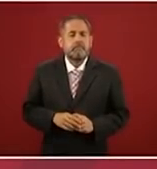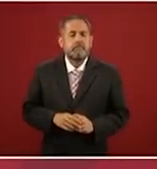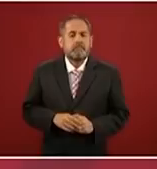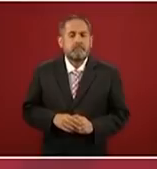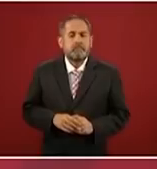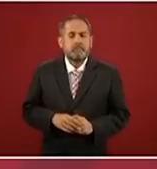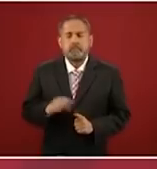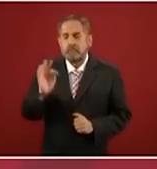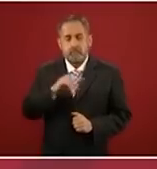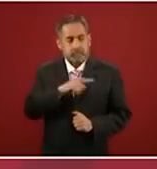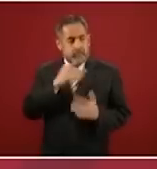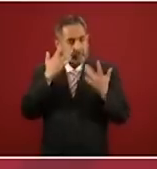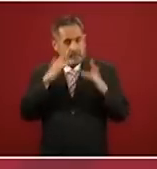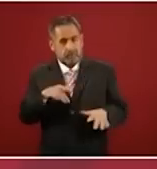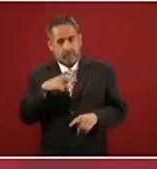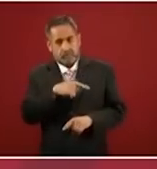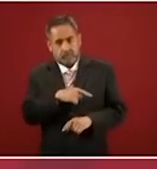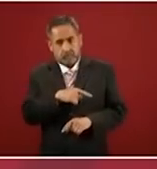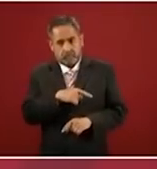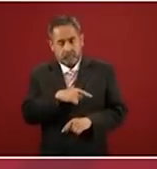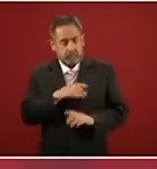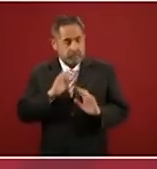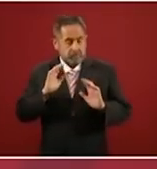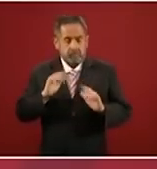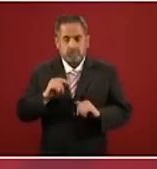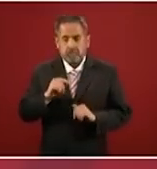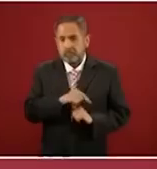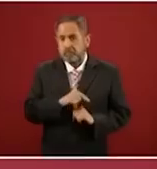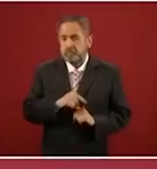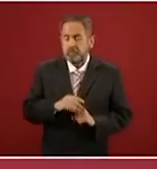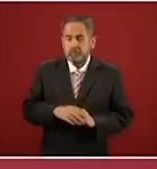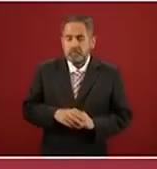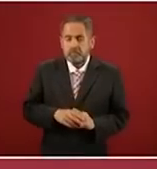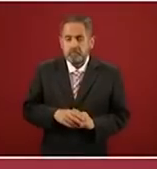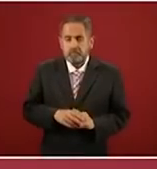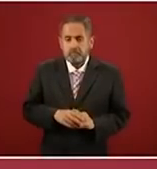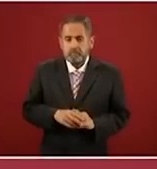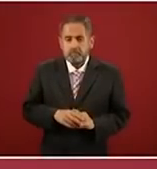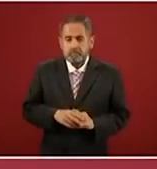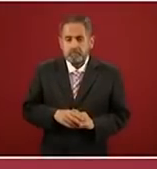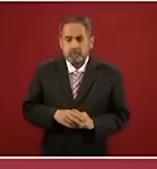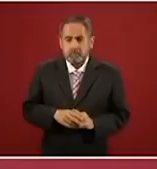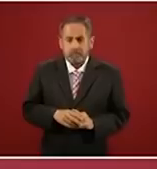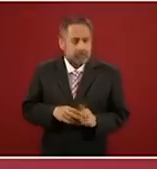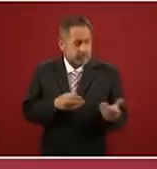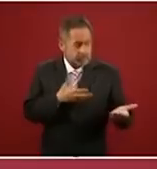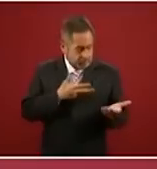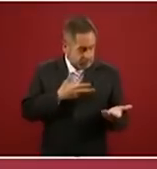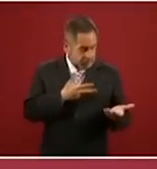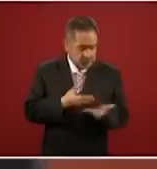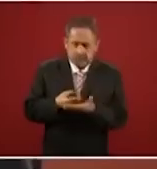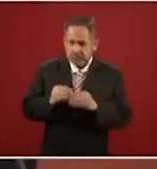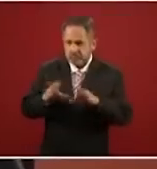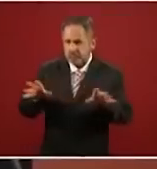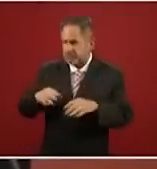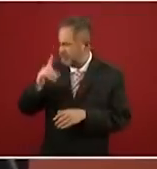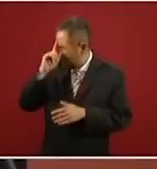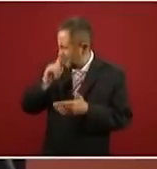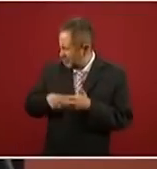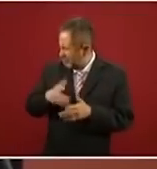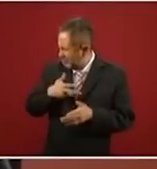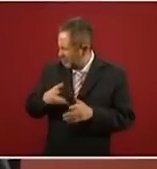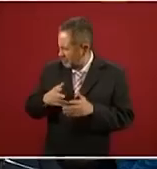renuncia este se tiene se da a conocer yo creo que ya está hace